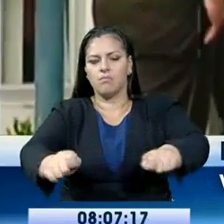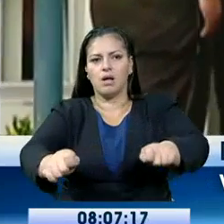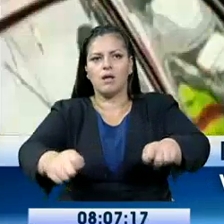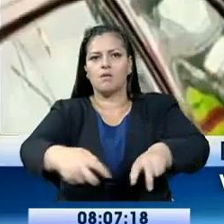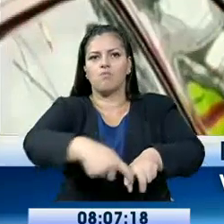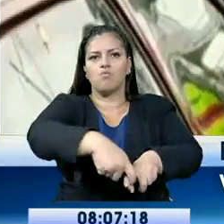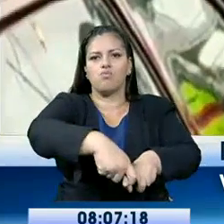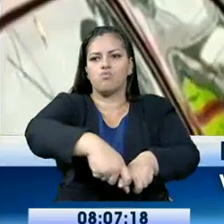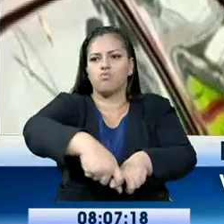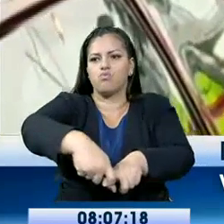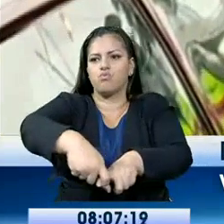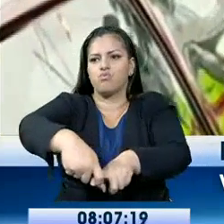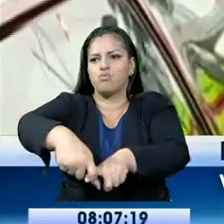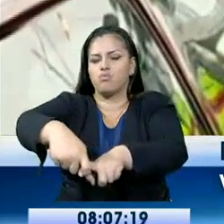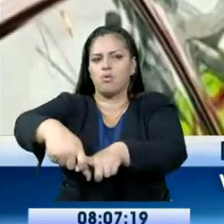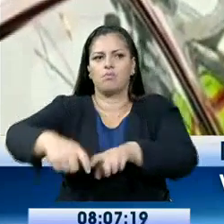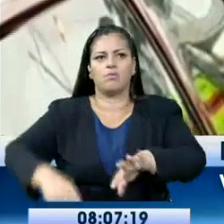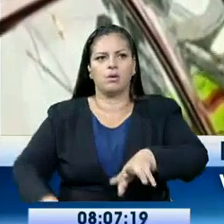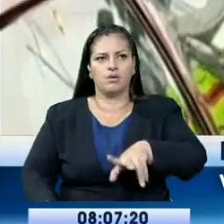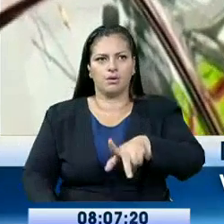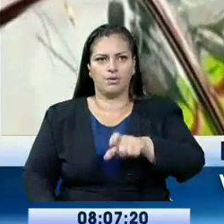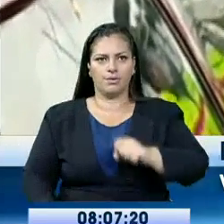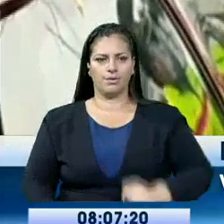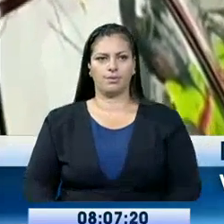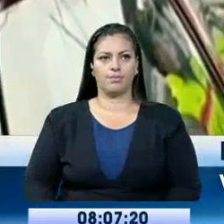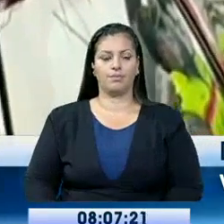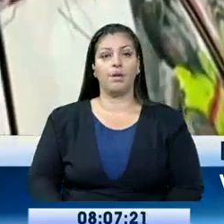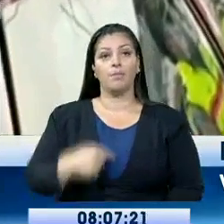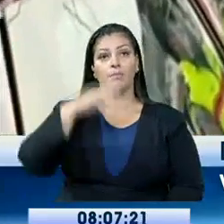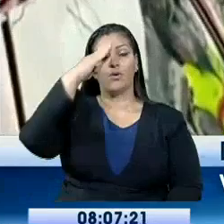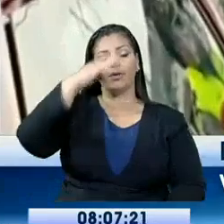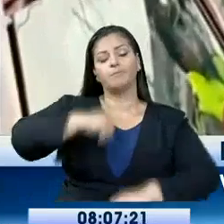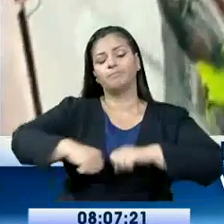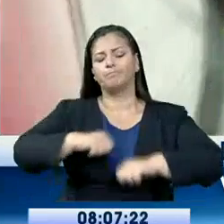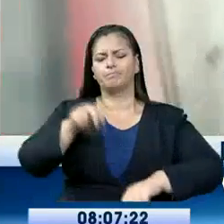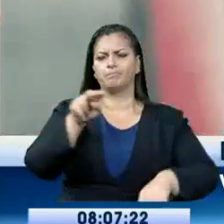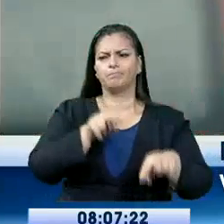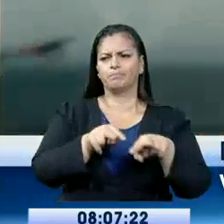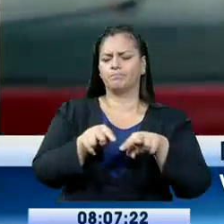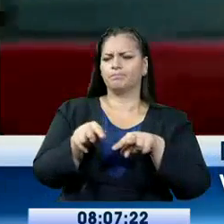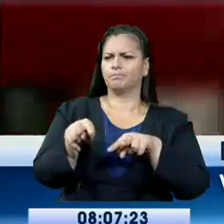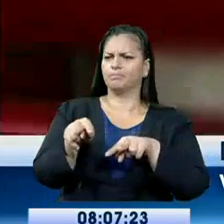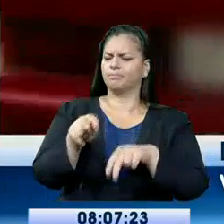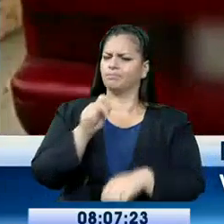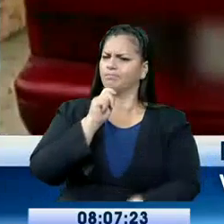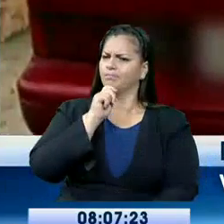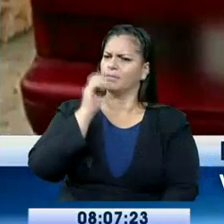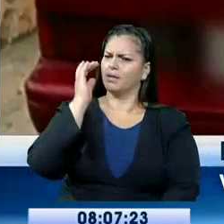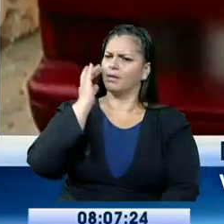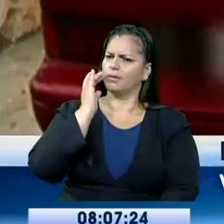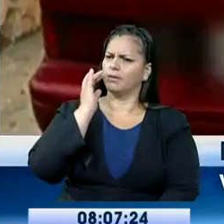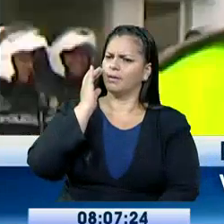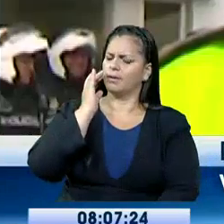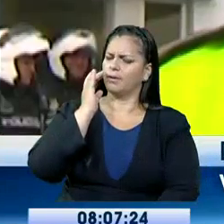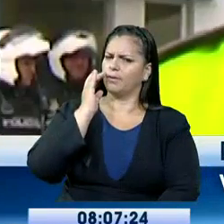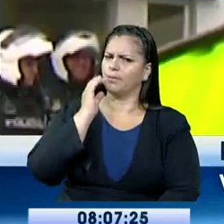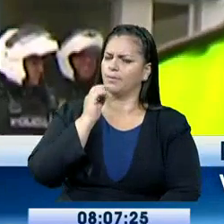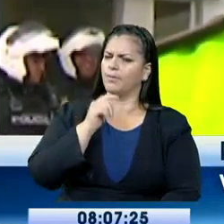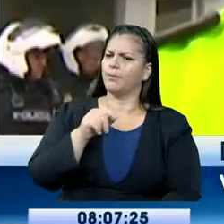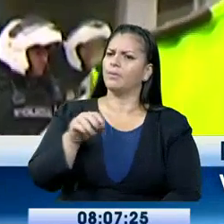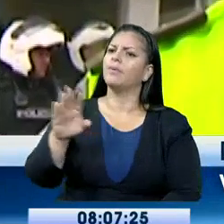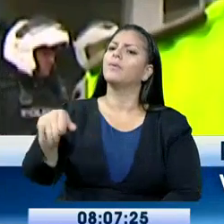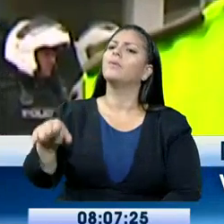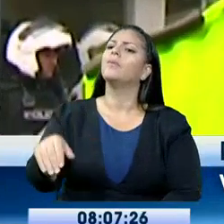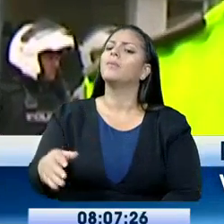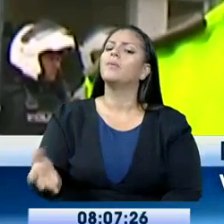la cual no supieron justificar. Y de la misma manera, minutos antes habían reportado por el ECU 911 de que